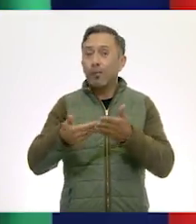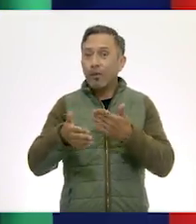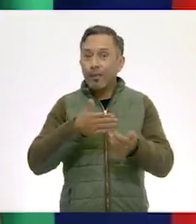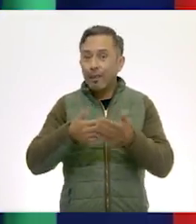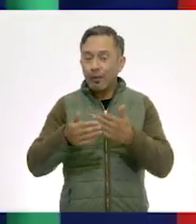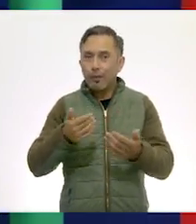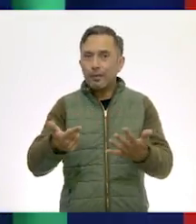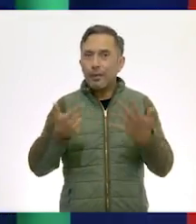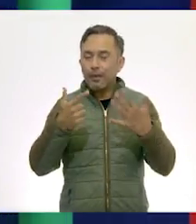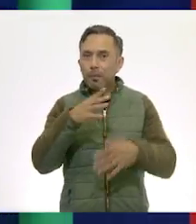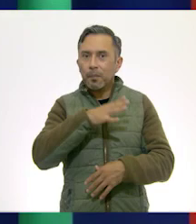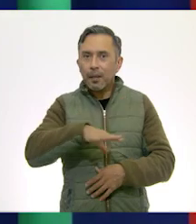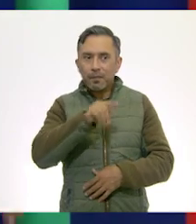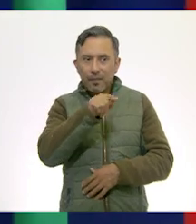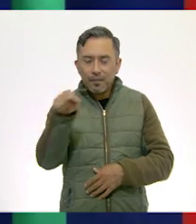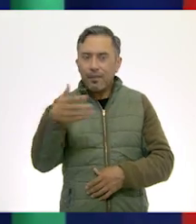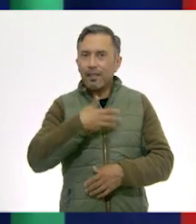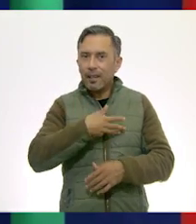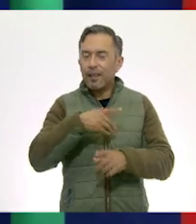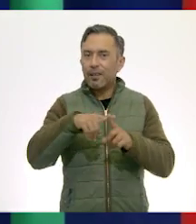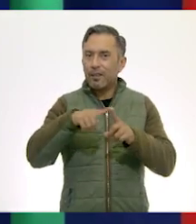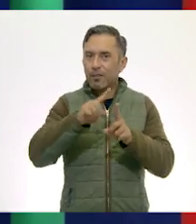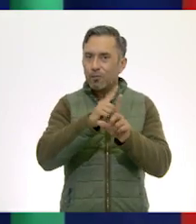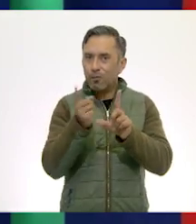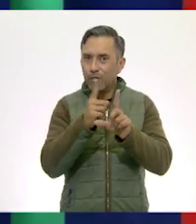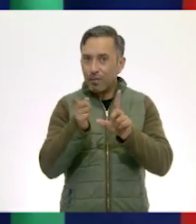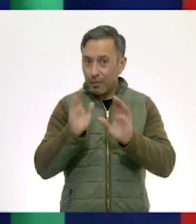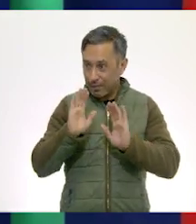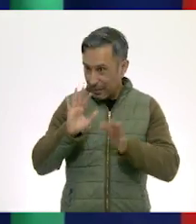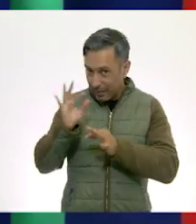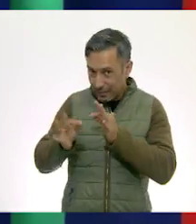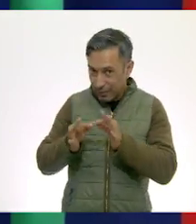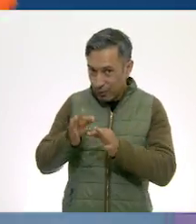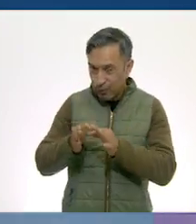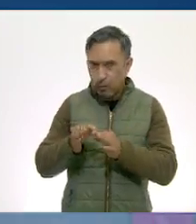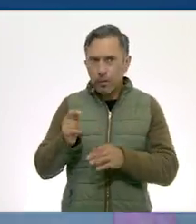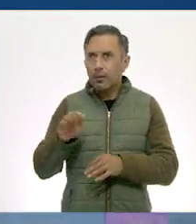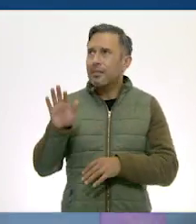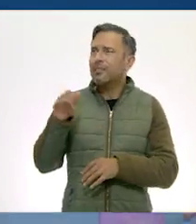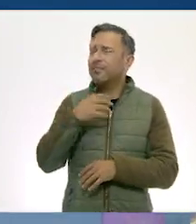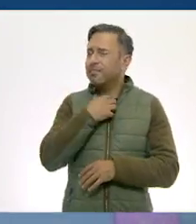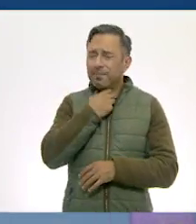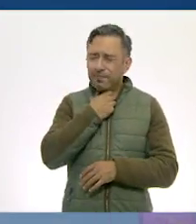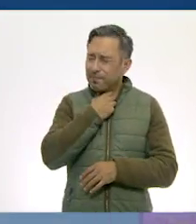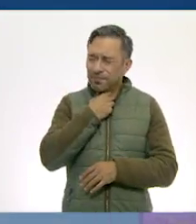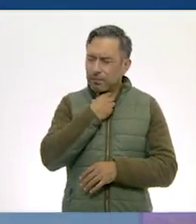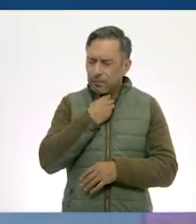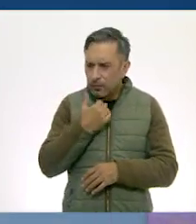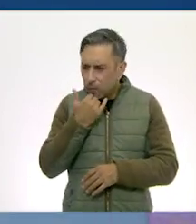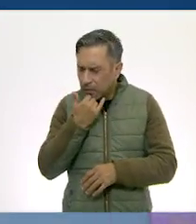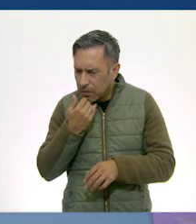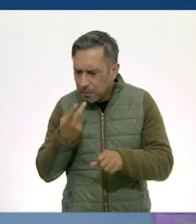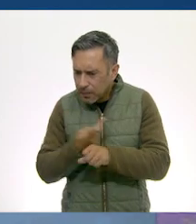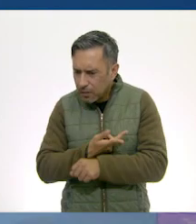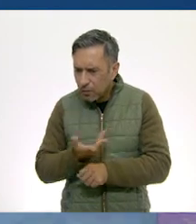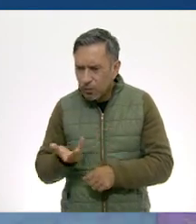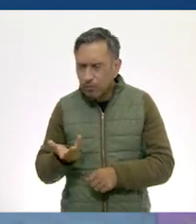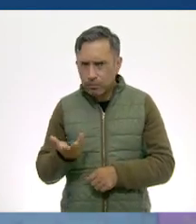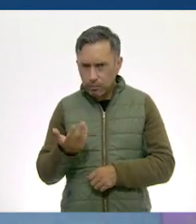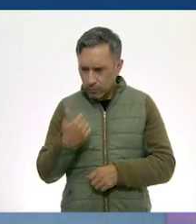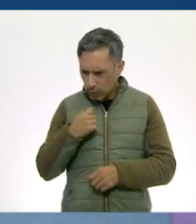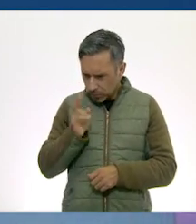moderno. ¿Están listos? Sí. ¿Qué tienes, Ton? Ay, te veo